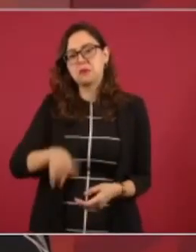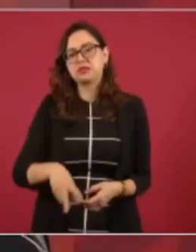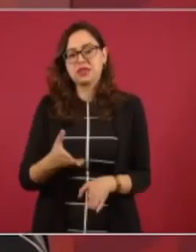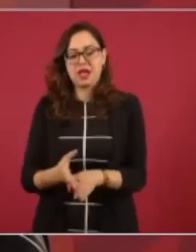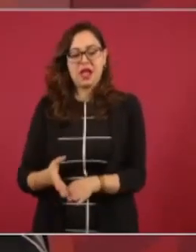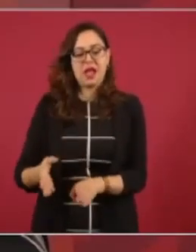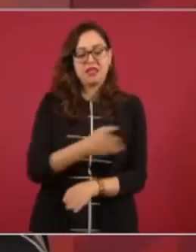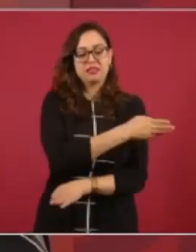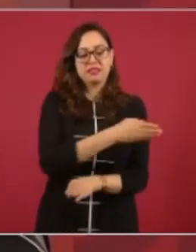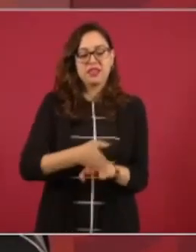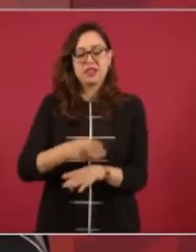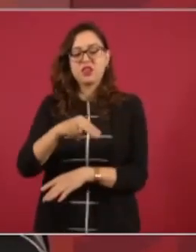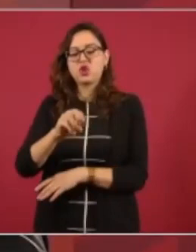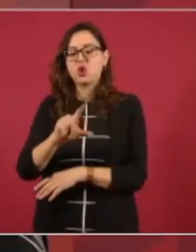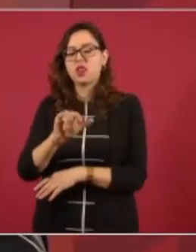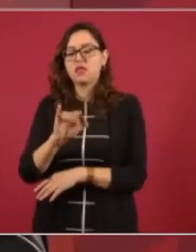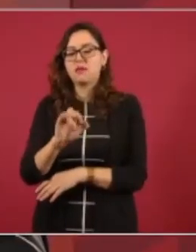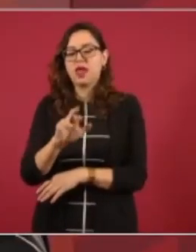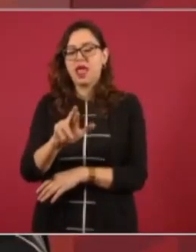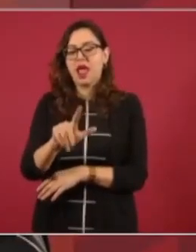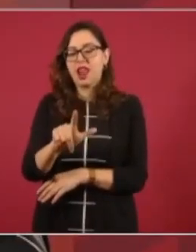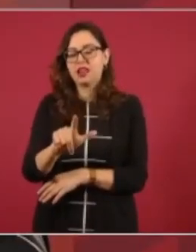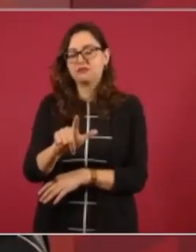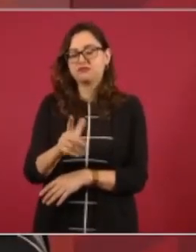ha hecho historia